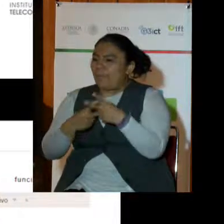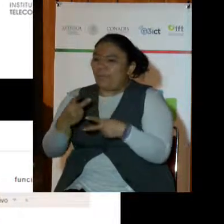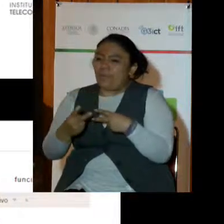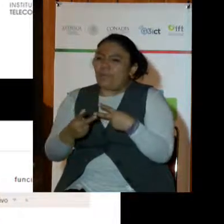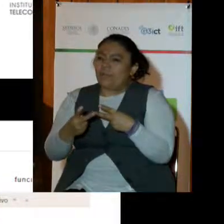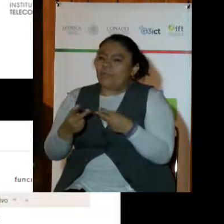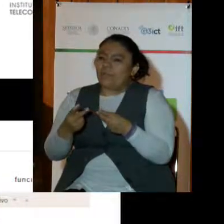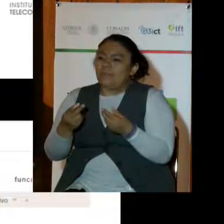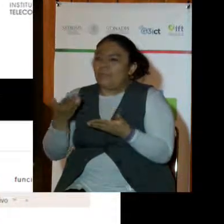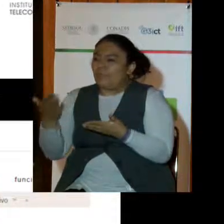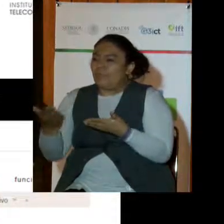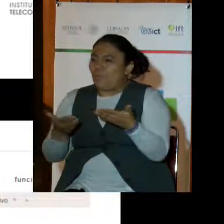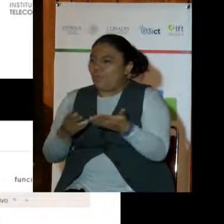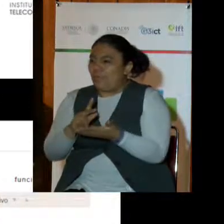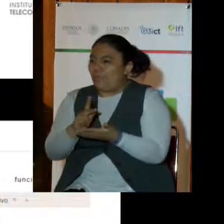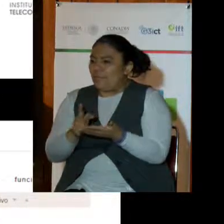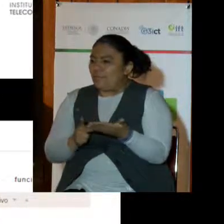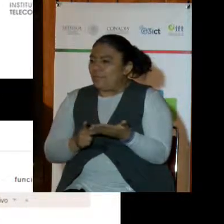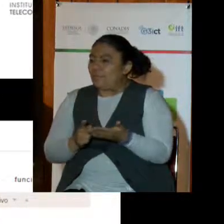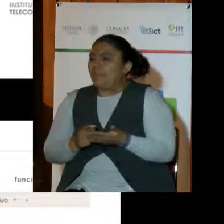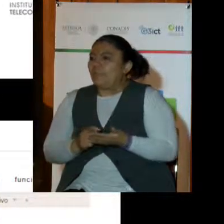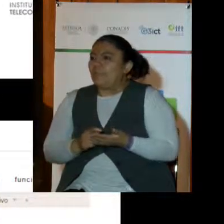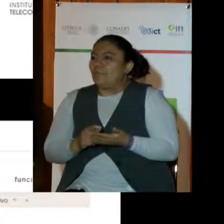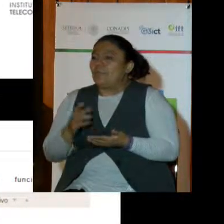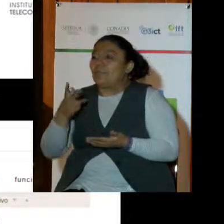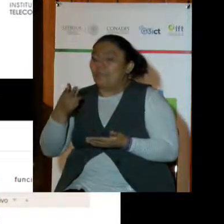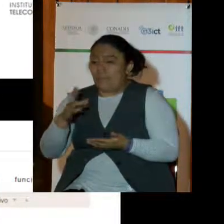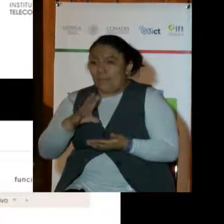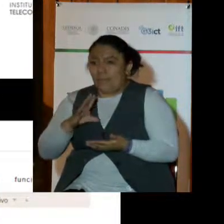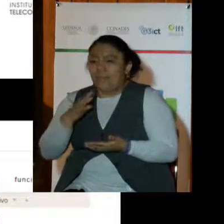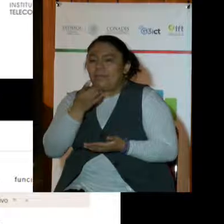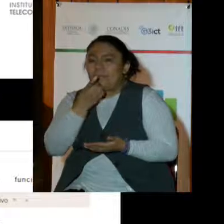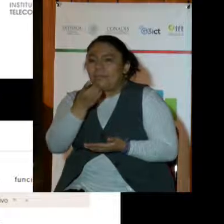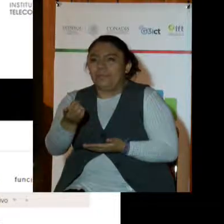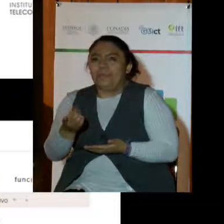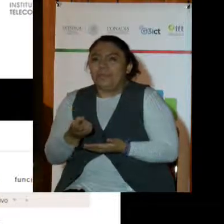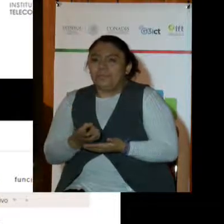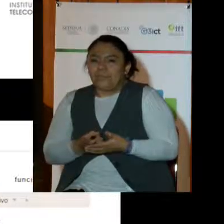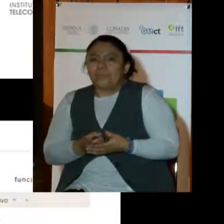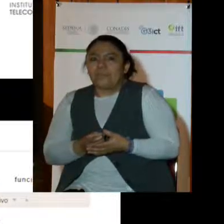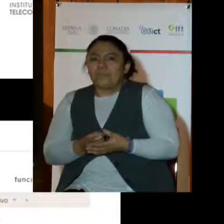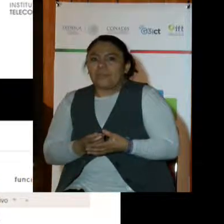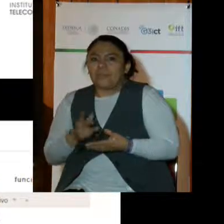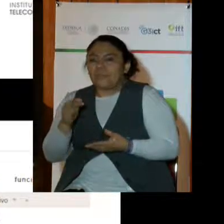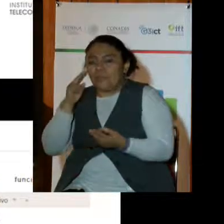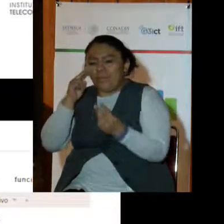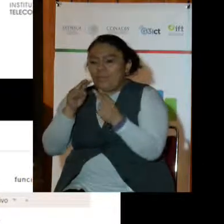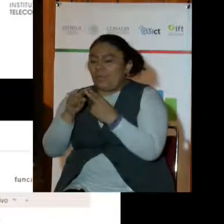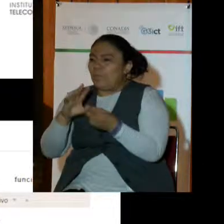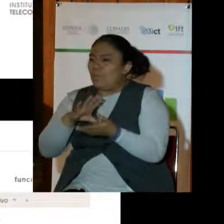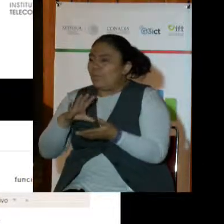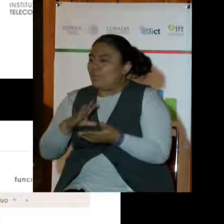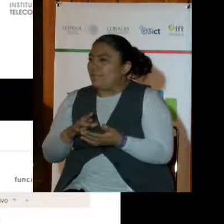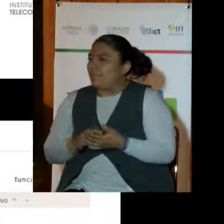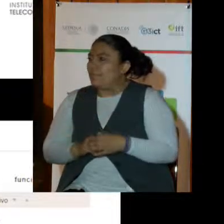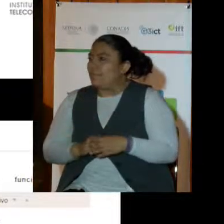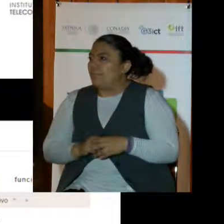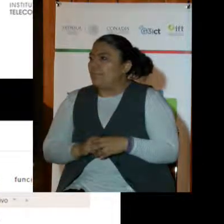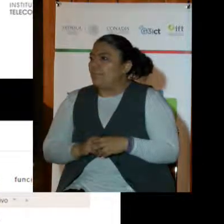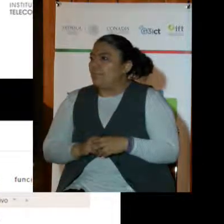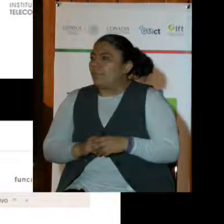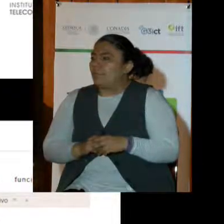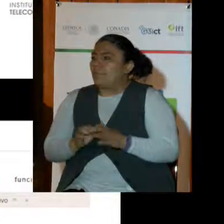van comparando, y también hay que decirlo, y no lo veo, hay